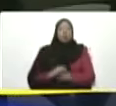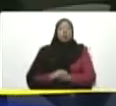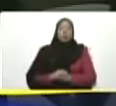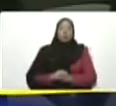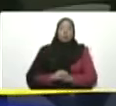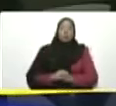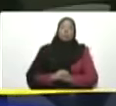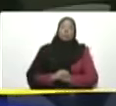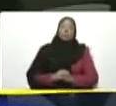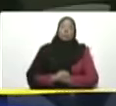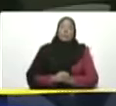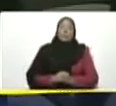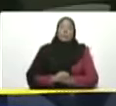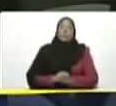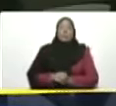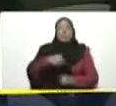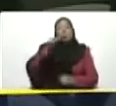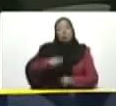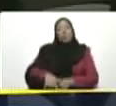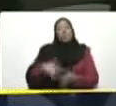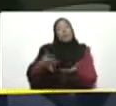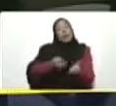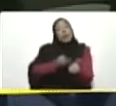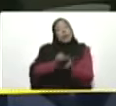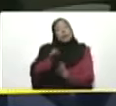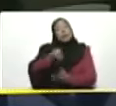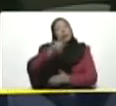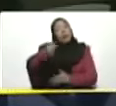hasta estos tiempos y para siempre.